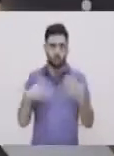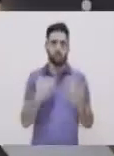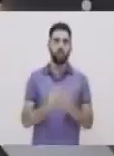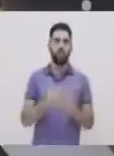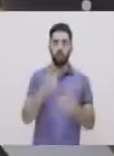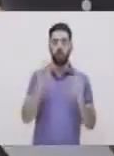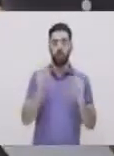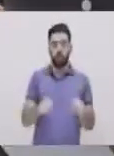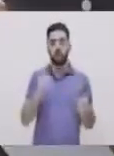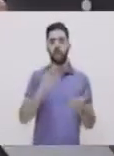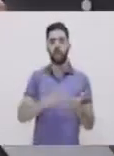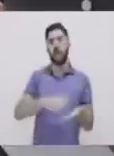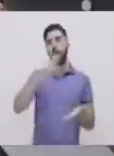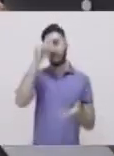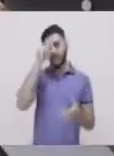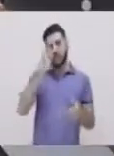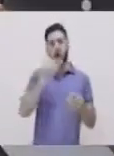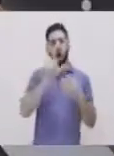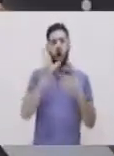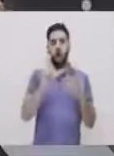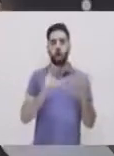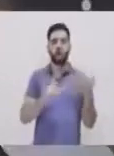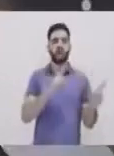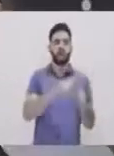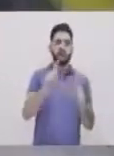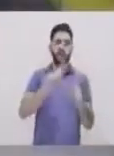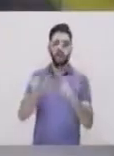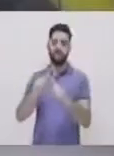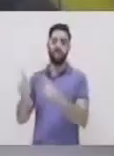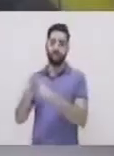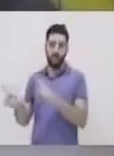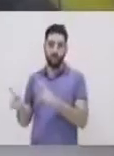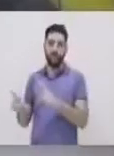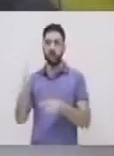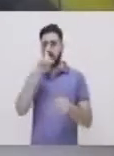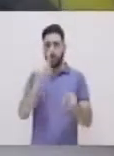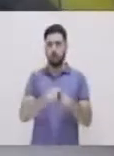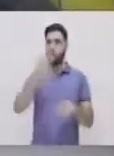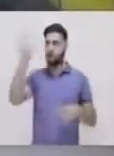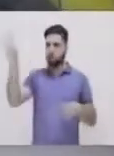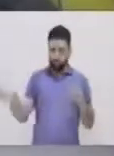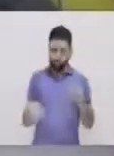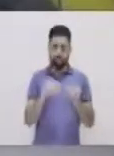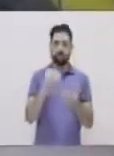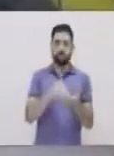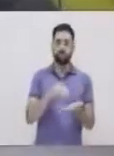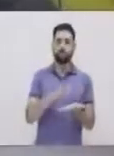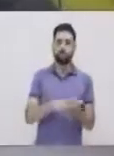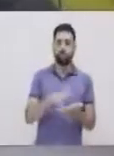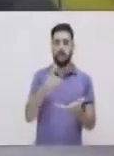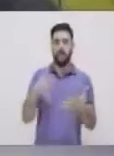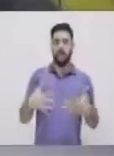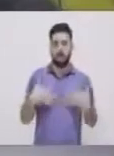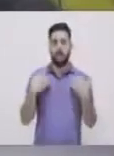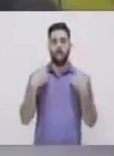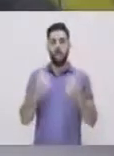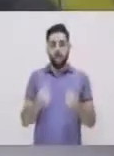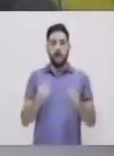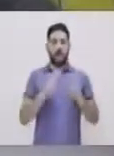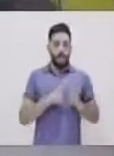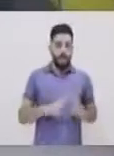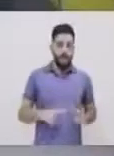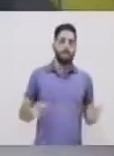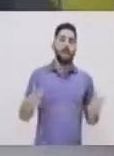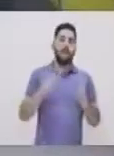a poder aprender cosas diferentes sobre educación musical y demás, y llevarlo de la mano con esos temas que usted tocaba, ¿verdad? Fortalecer